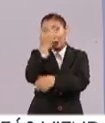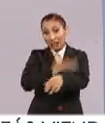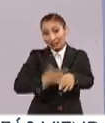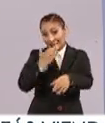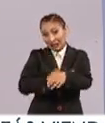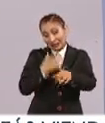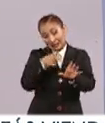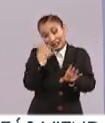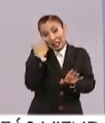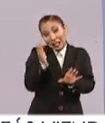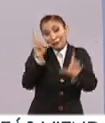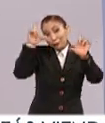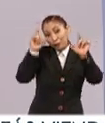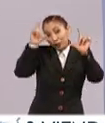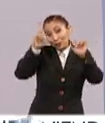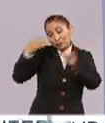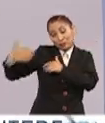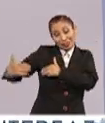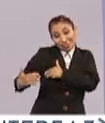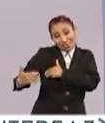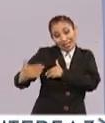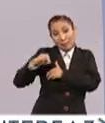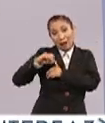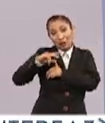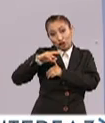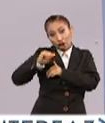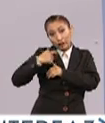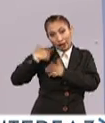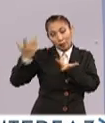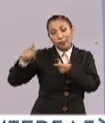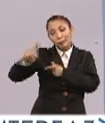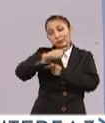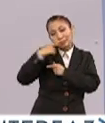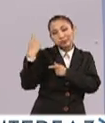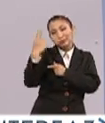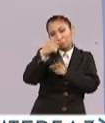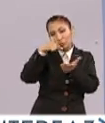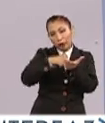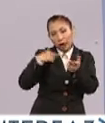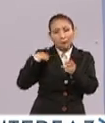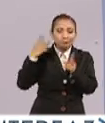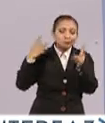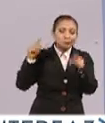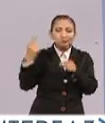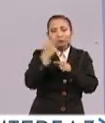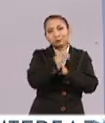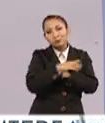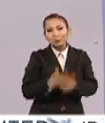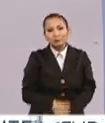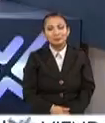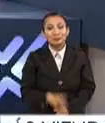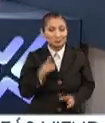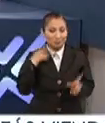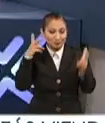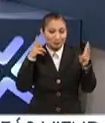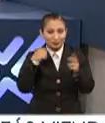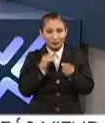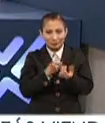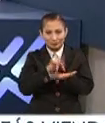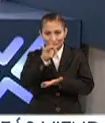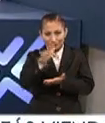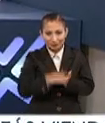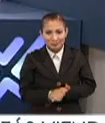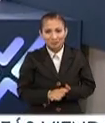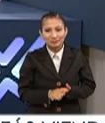1 de la tarde, entonces si alguien se quiere ir a tomar su foto, va a estar dándose sus vueltas por el palacio, entonces. Perfecto, pues por ahí estaremos. Muchísimas